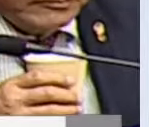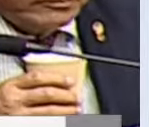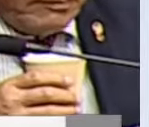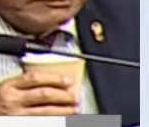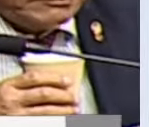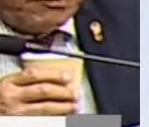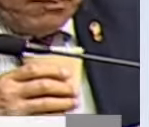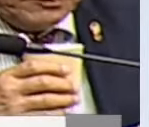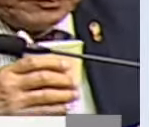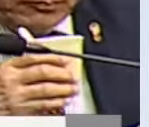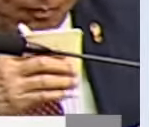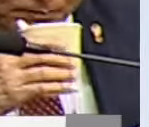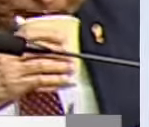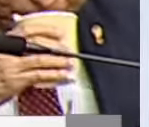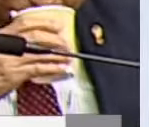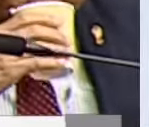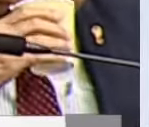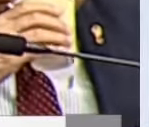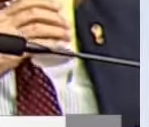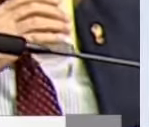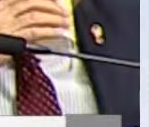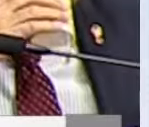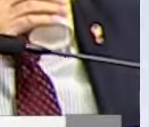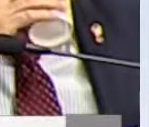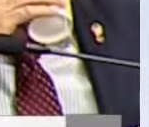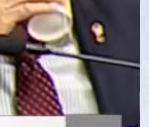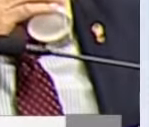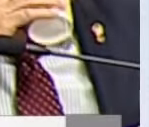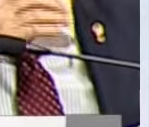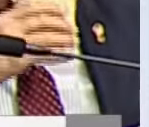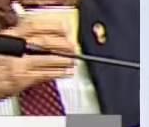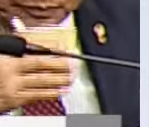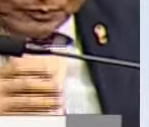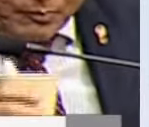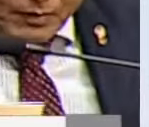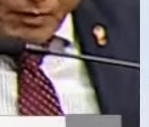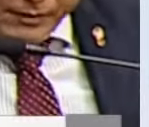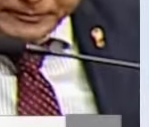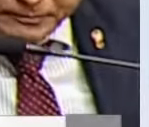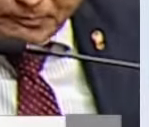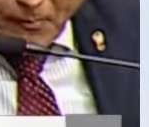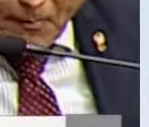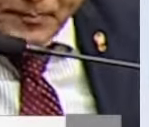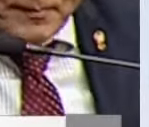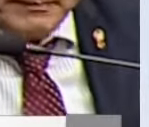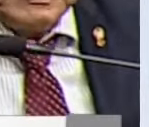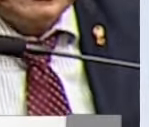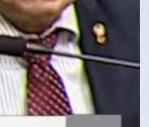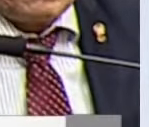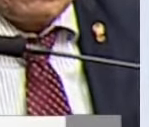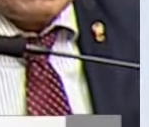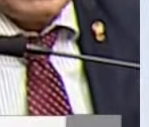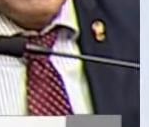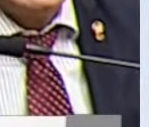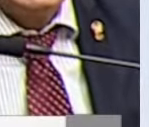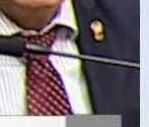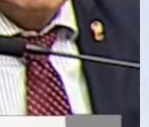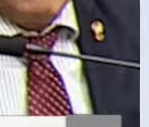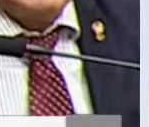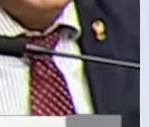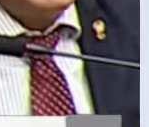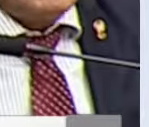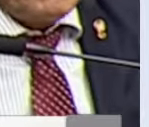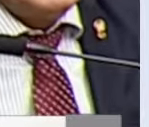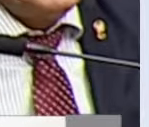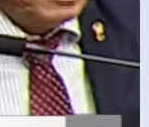y recordarles que servirse de un cargo público para enriquecimiento personal en un país